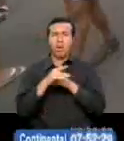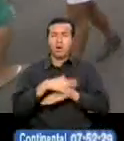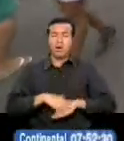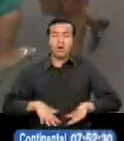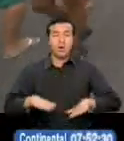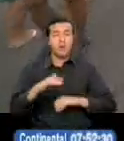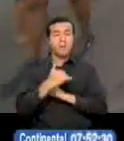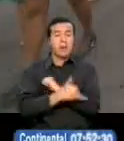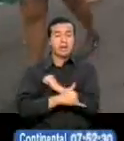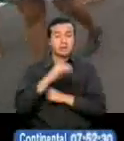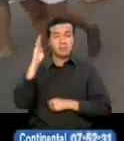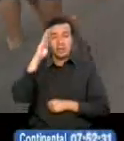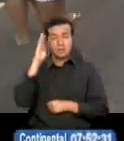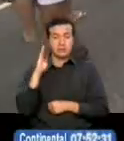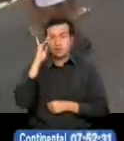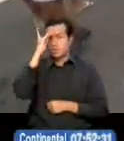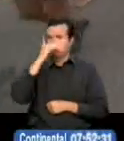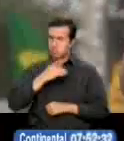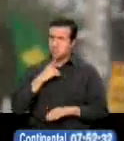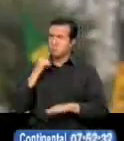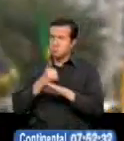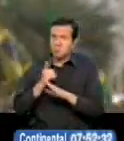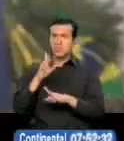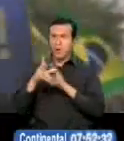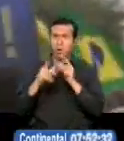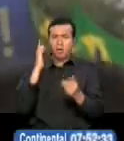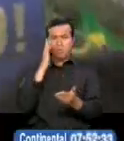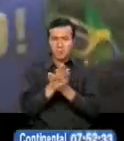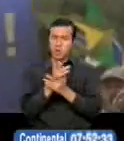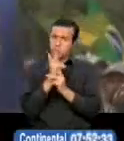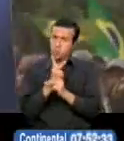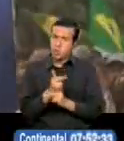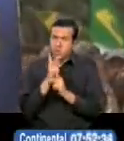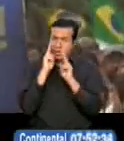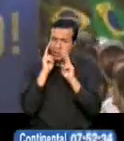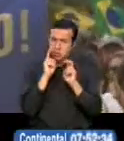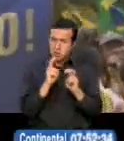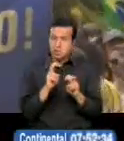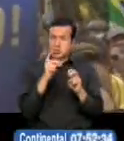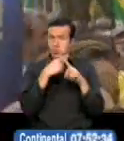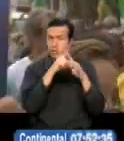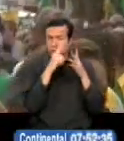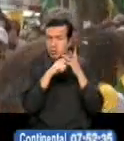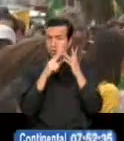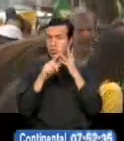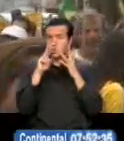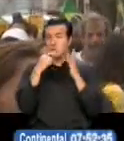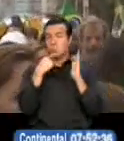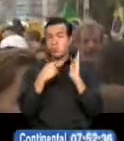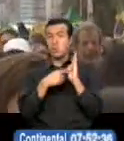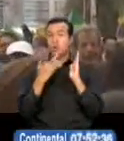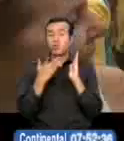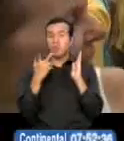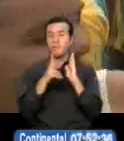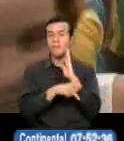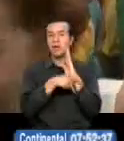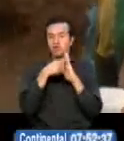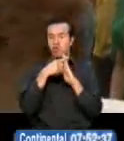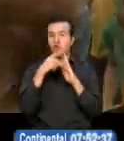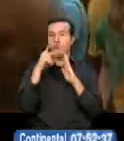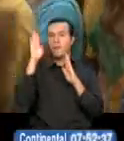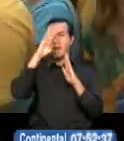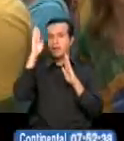país. Demandaron medidas que pongan fin a la situación y salvaguardar las investigaciones en los diferentes casos, como el emblemático Petrobras,